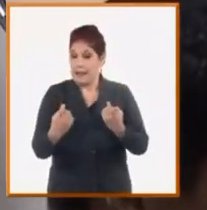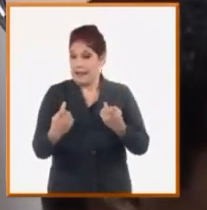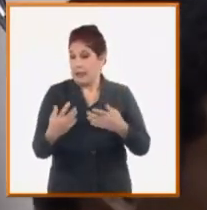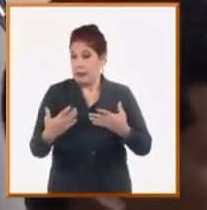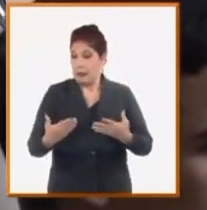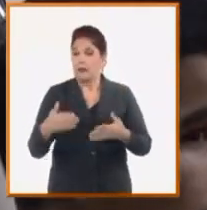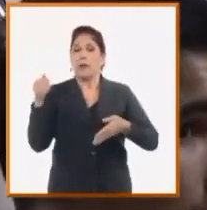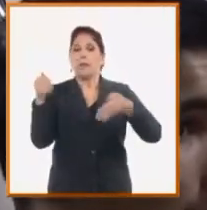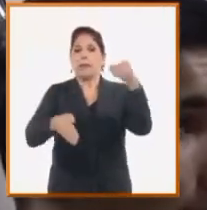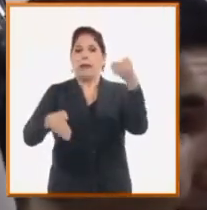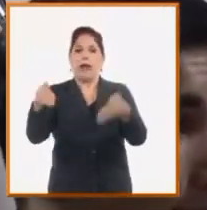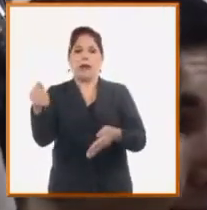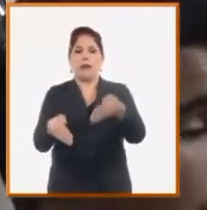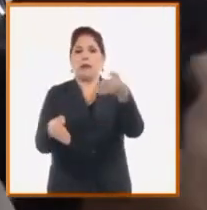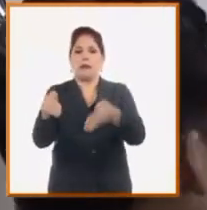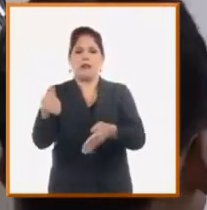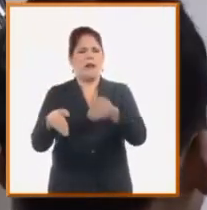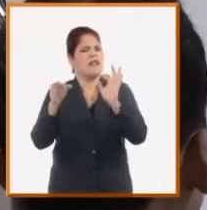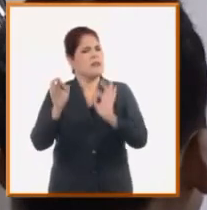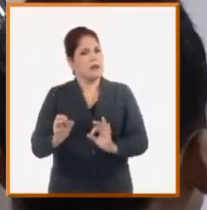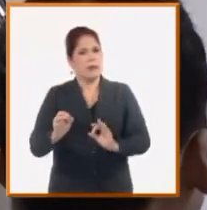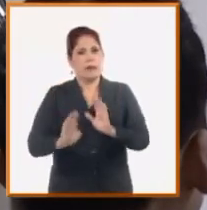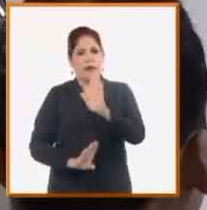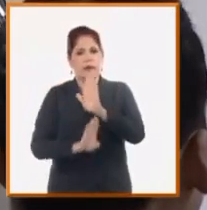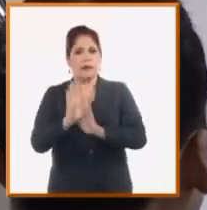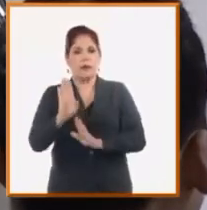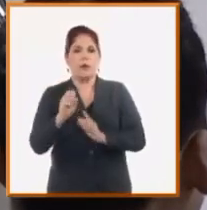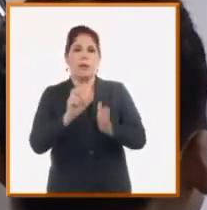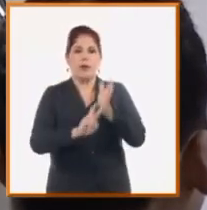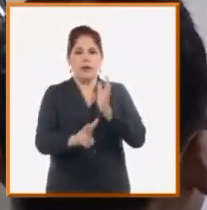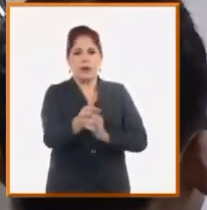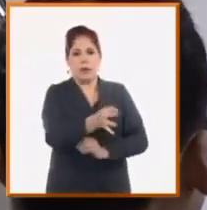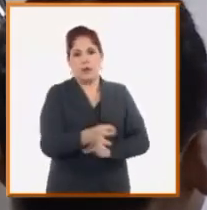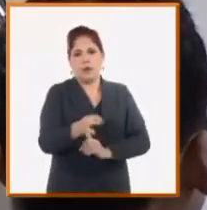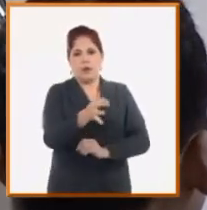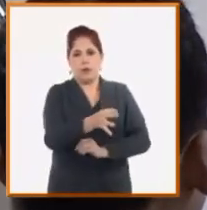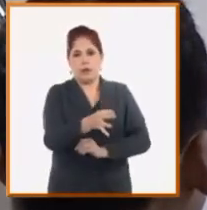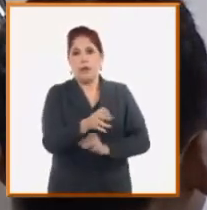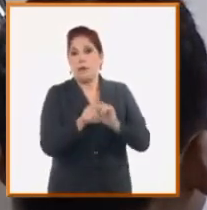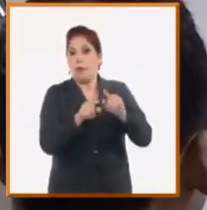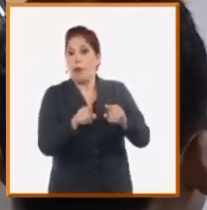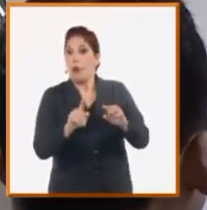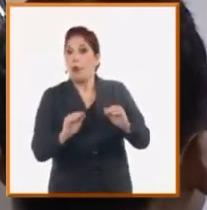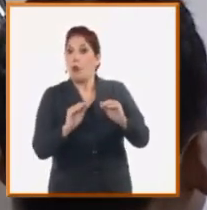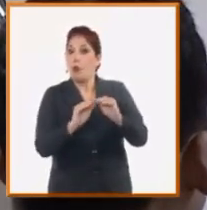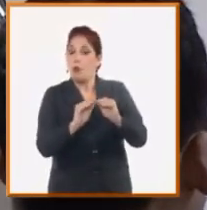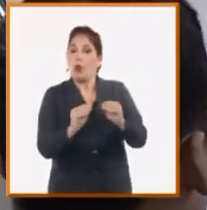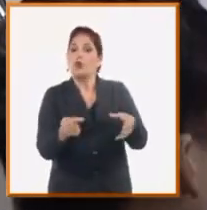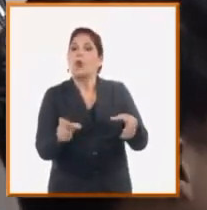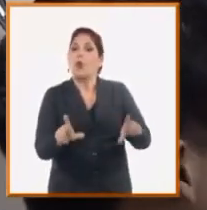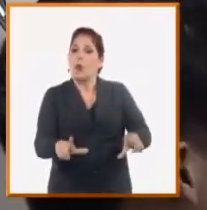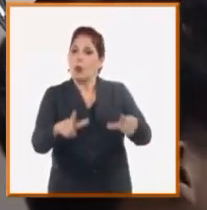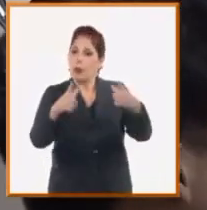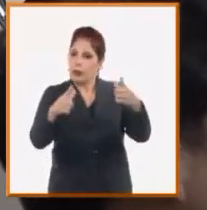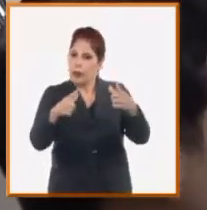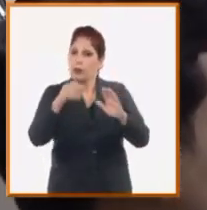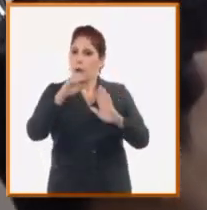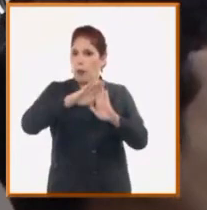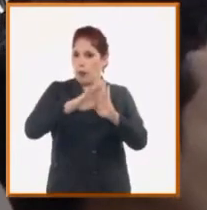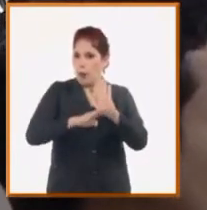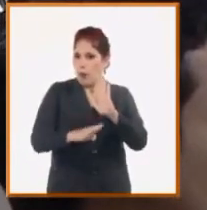de participar en el desarrollo de los territorios, de vincularlas con el cumplimiento, con la